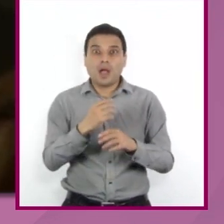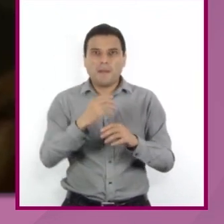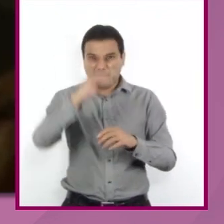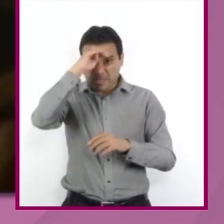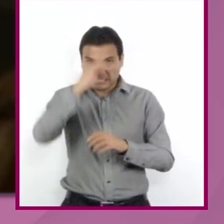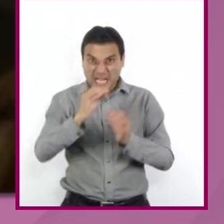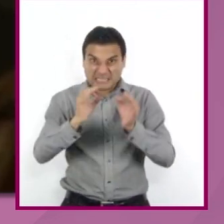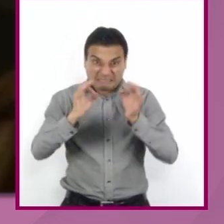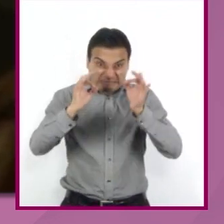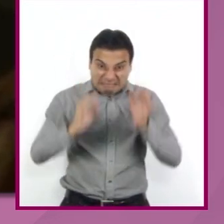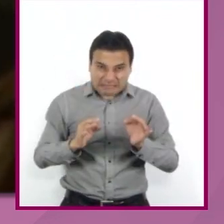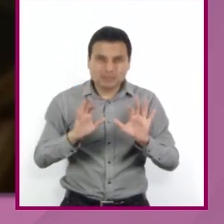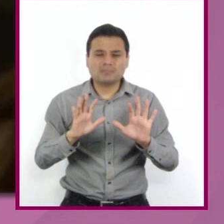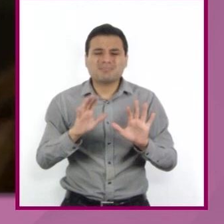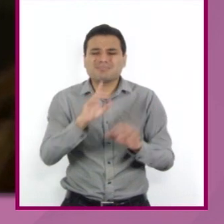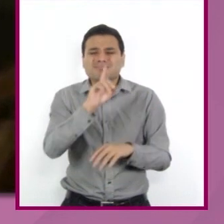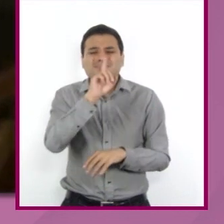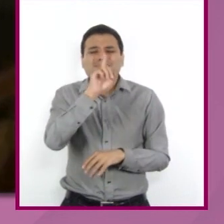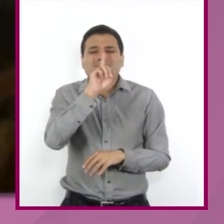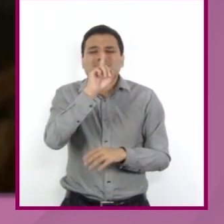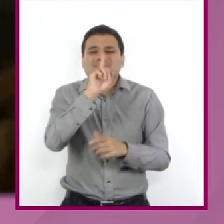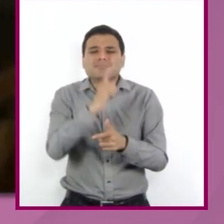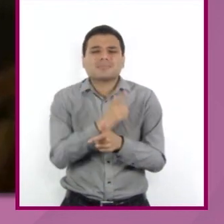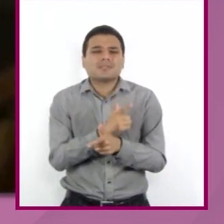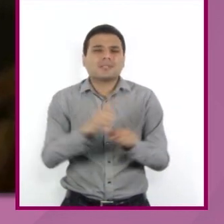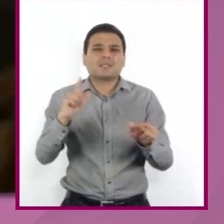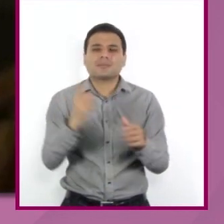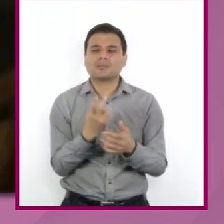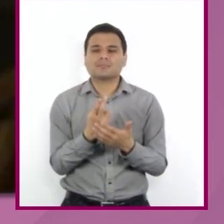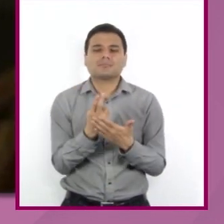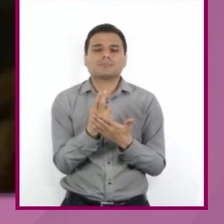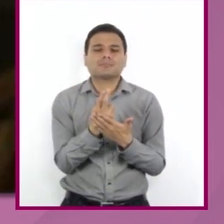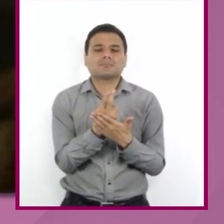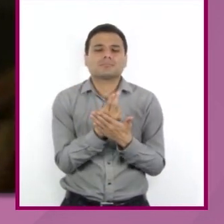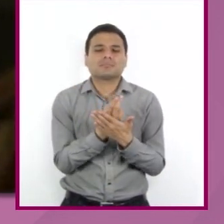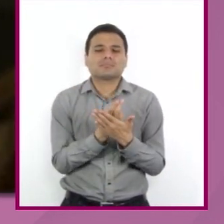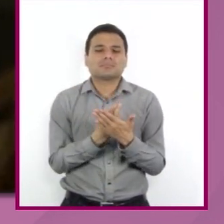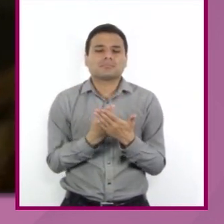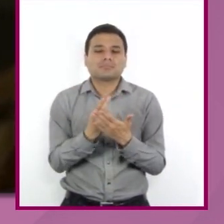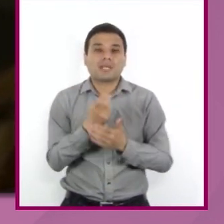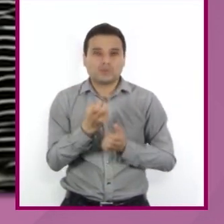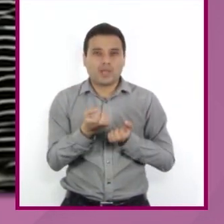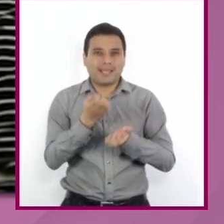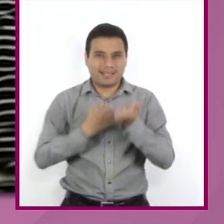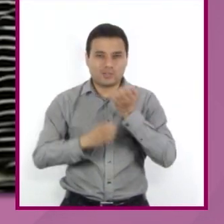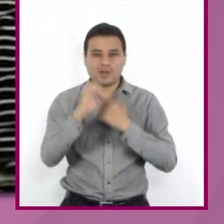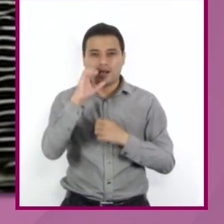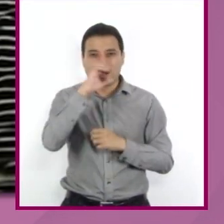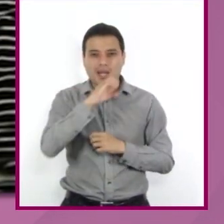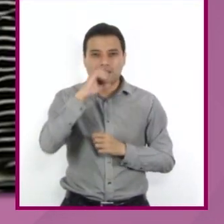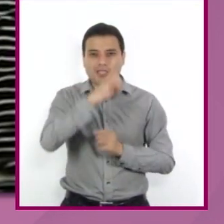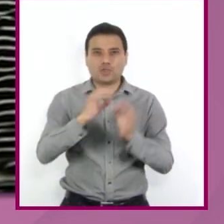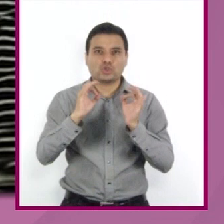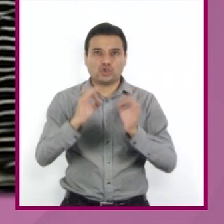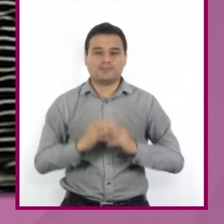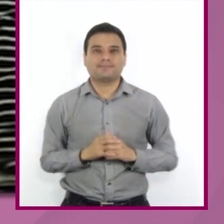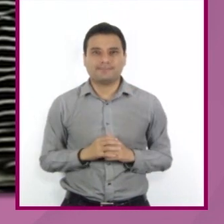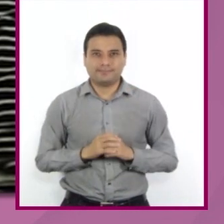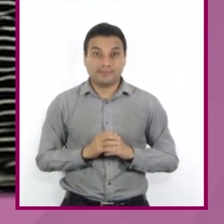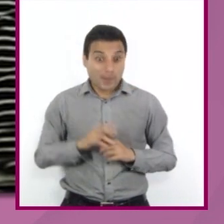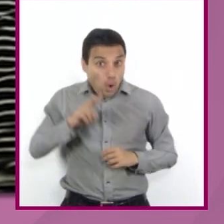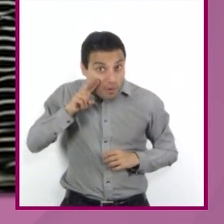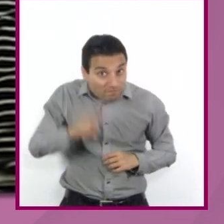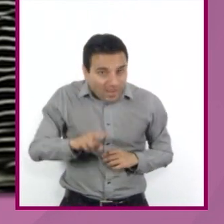no nos está quedando. Siempre es bueno hacer este tipo de ejercicios para calentar antes de empezar